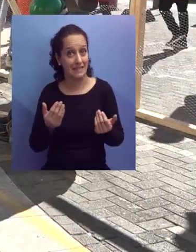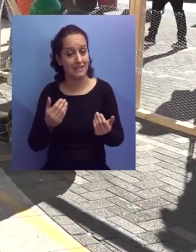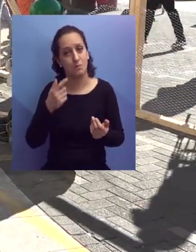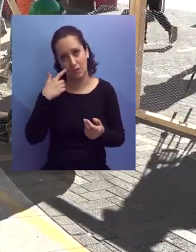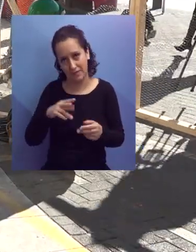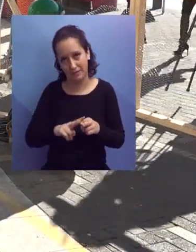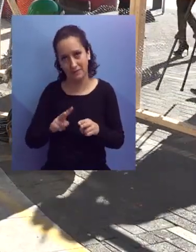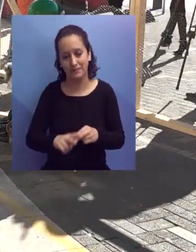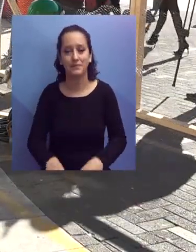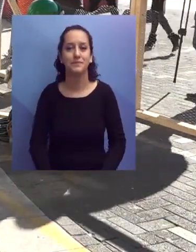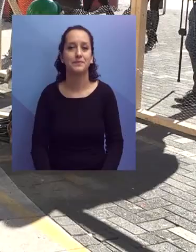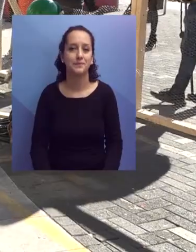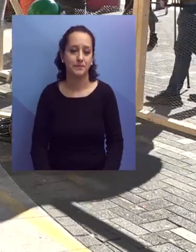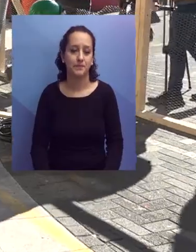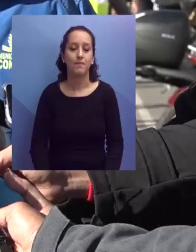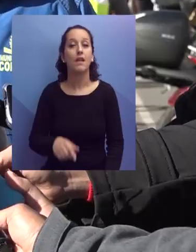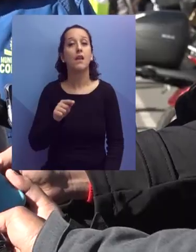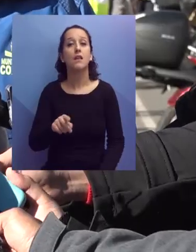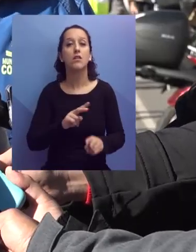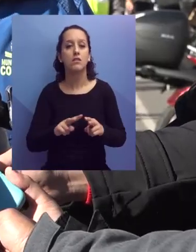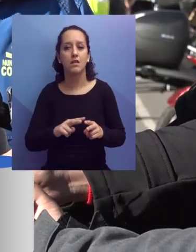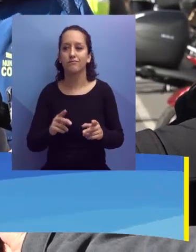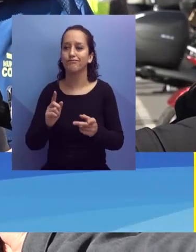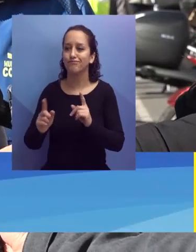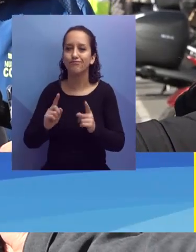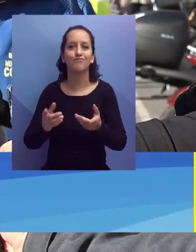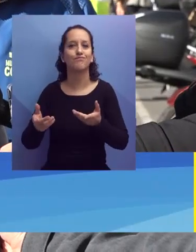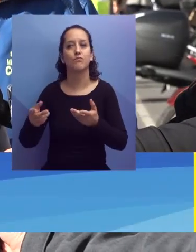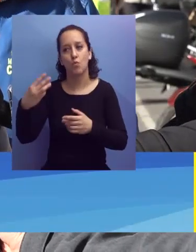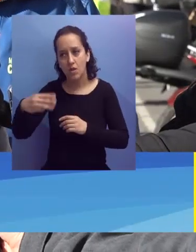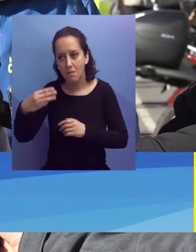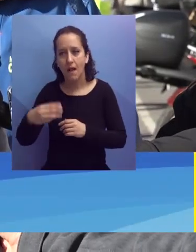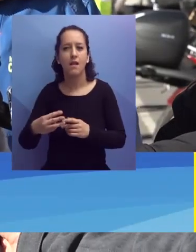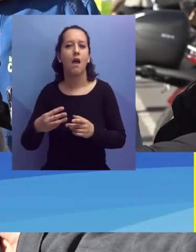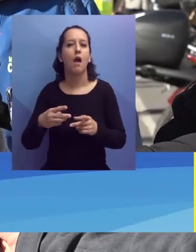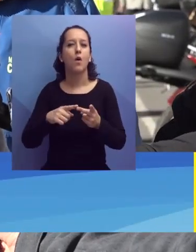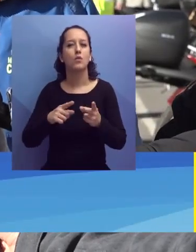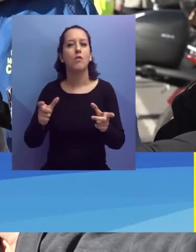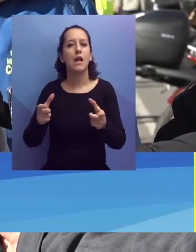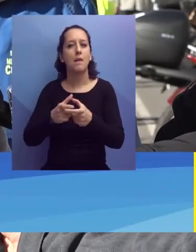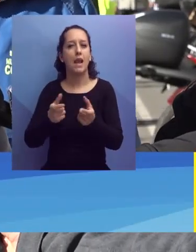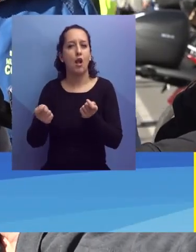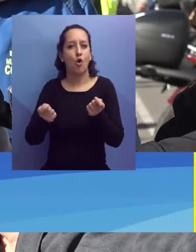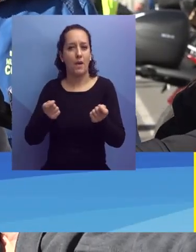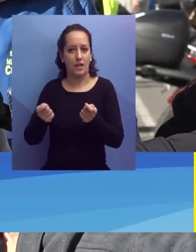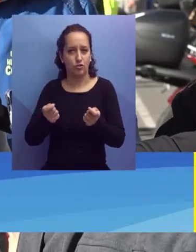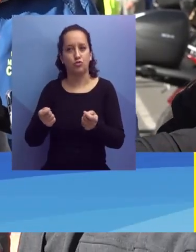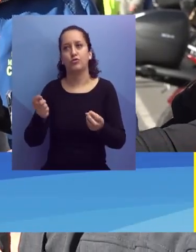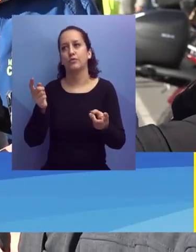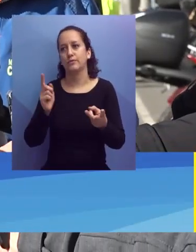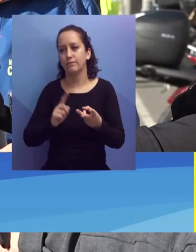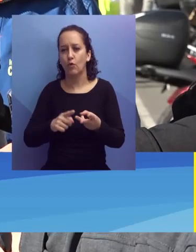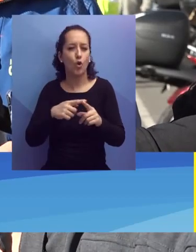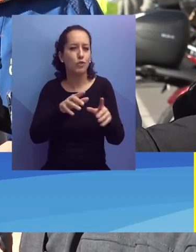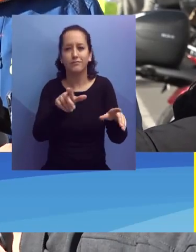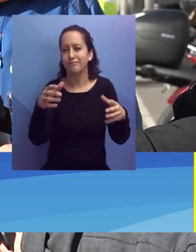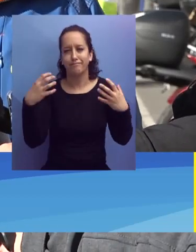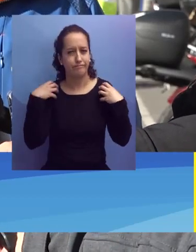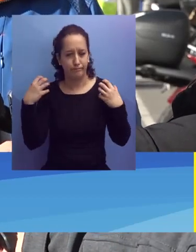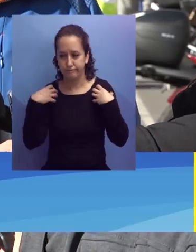universal. Esto se realizó de manera coordinada con el municipio, con la Cámara de Comercio, con los actores que están involucrados